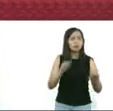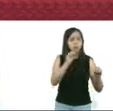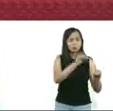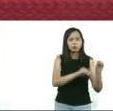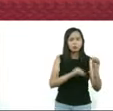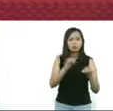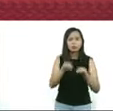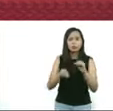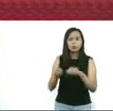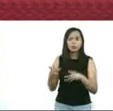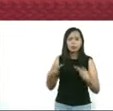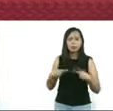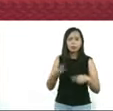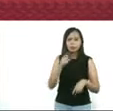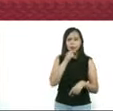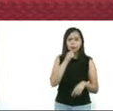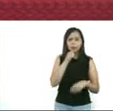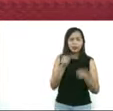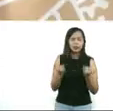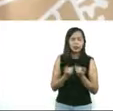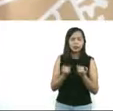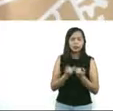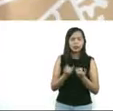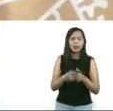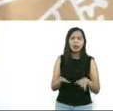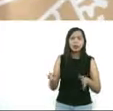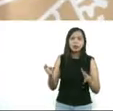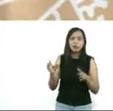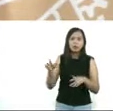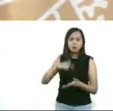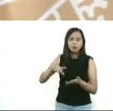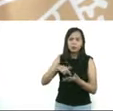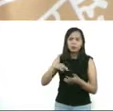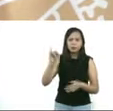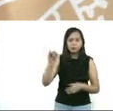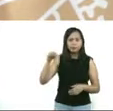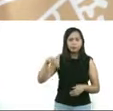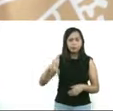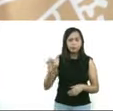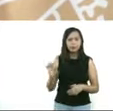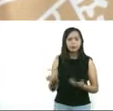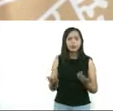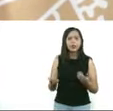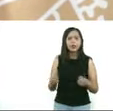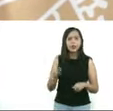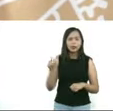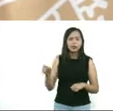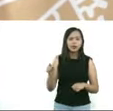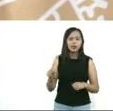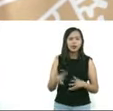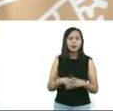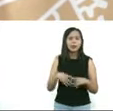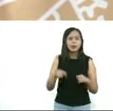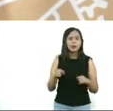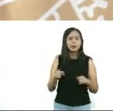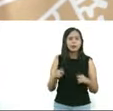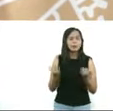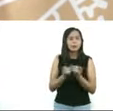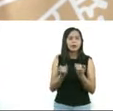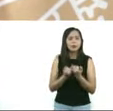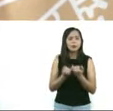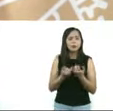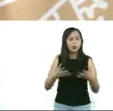las sedes distritales federales, además de los institutos electorales. A partir de ahí, que esa es la base del despliegue, se toman en cuenta las